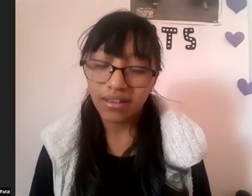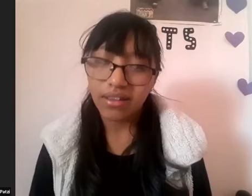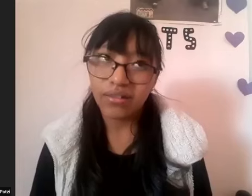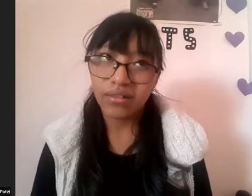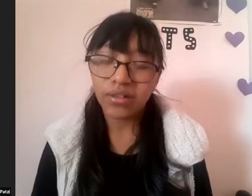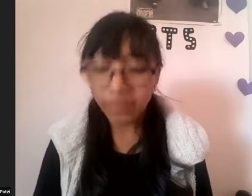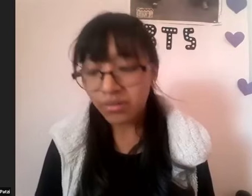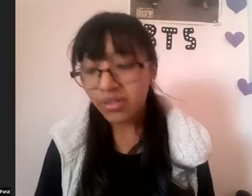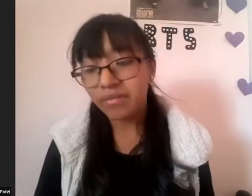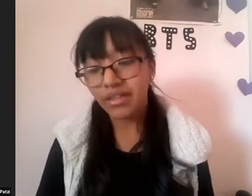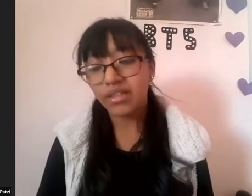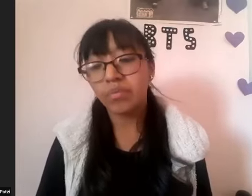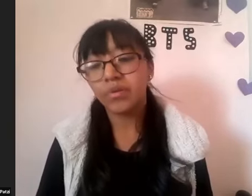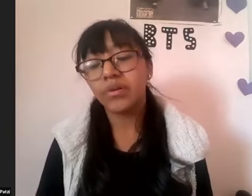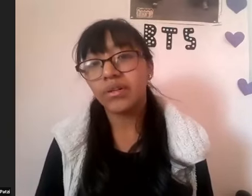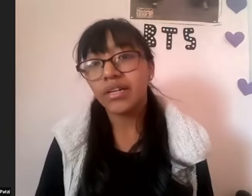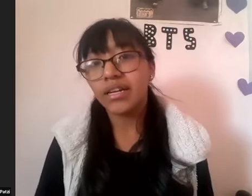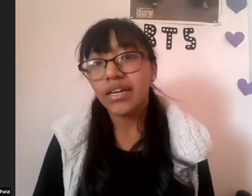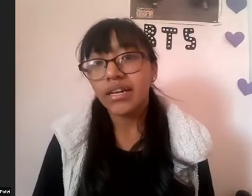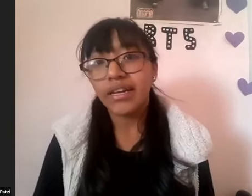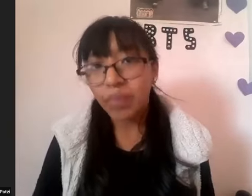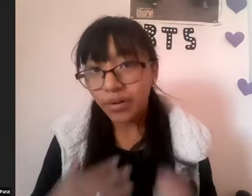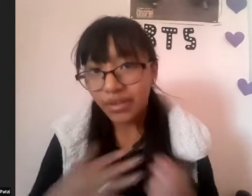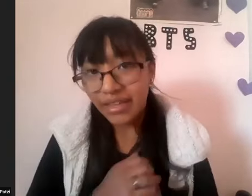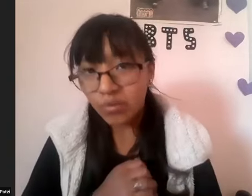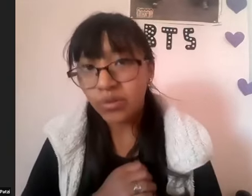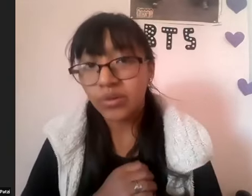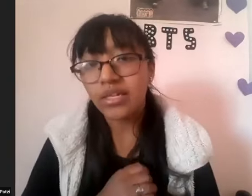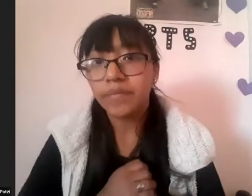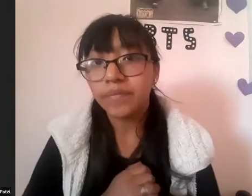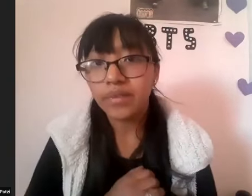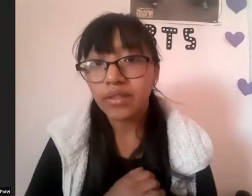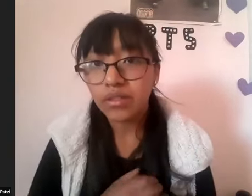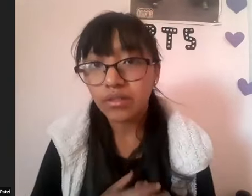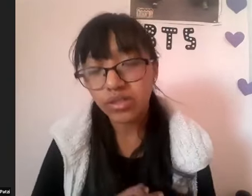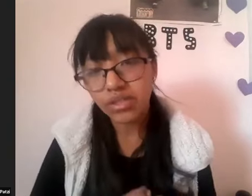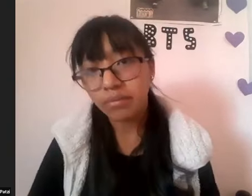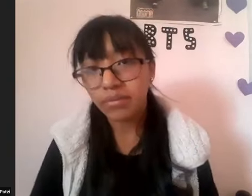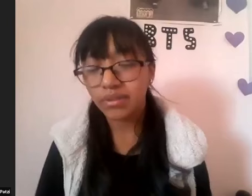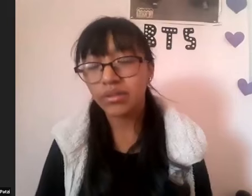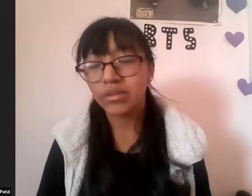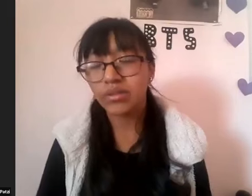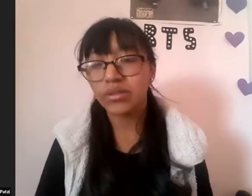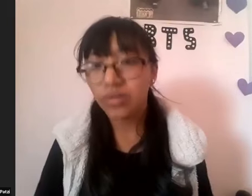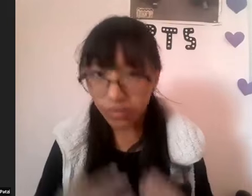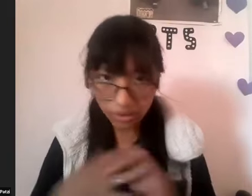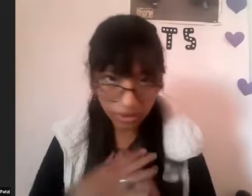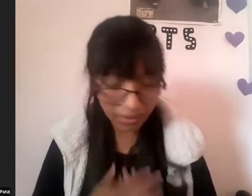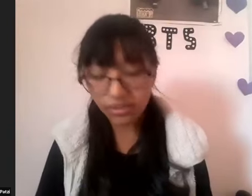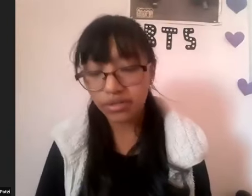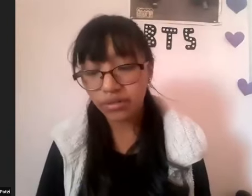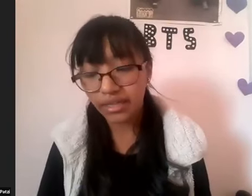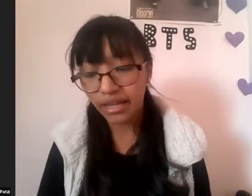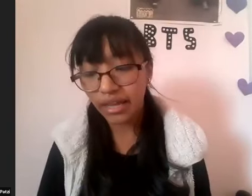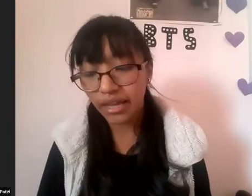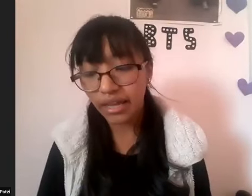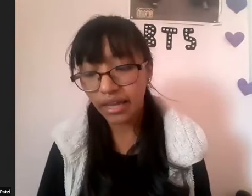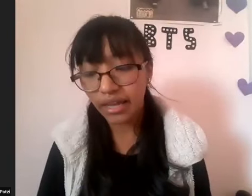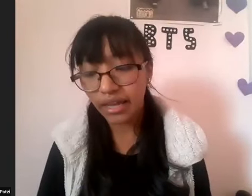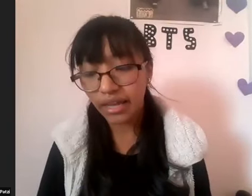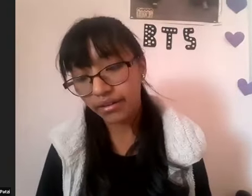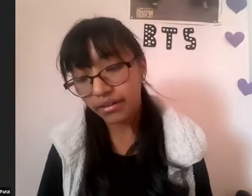nos vemos limitados por que tampoco tenemos los conjuntos de vídeo seguridad